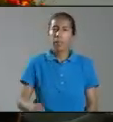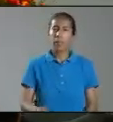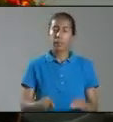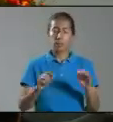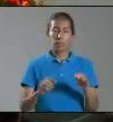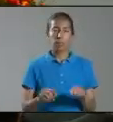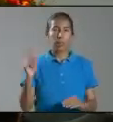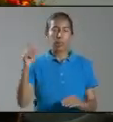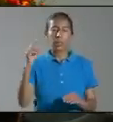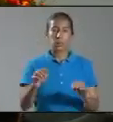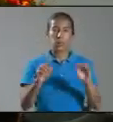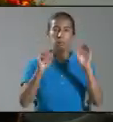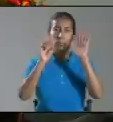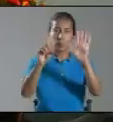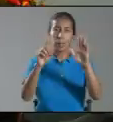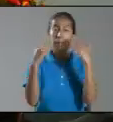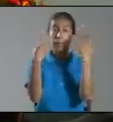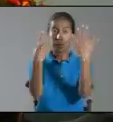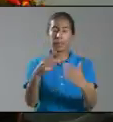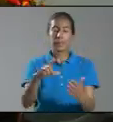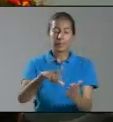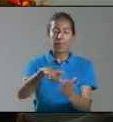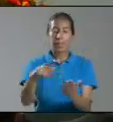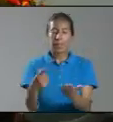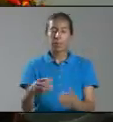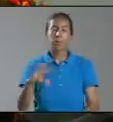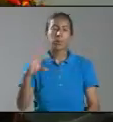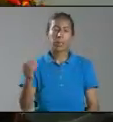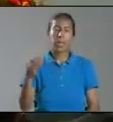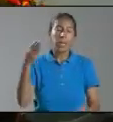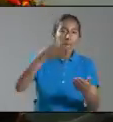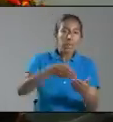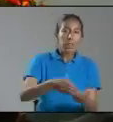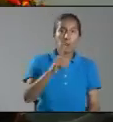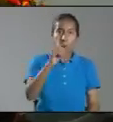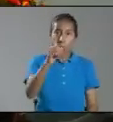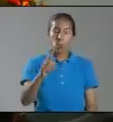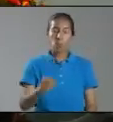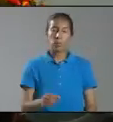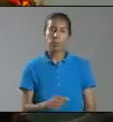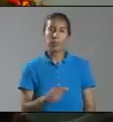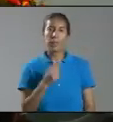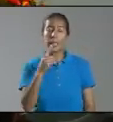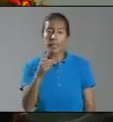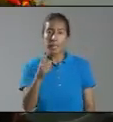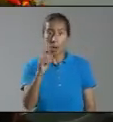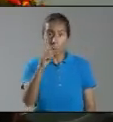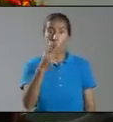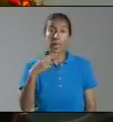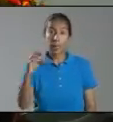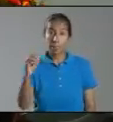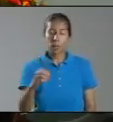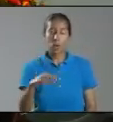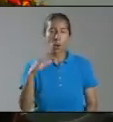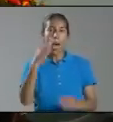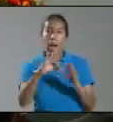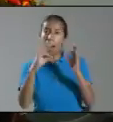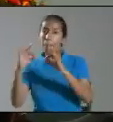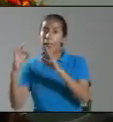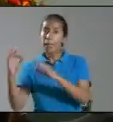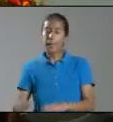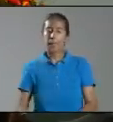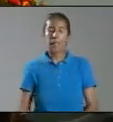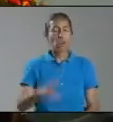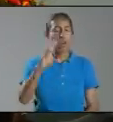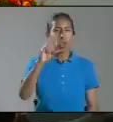Que no me pase lo que le pasó a un hermano que llegó sin Biblia a predicar una vez y entonces le dijo al hermano que ni había abierto la